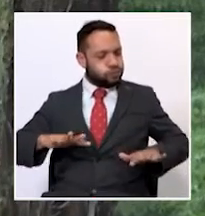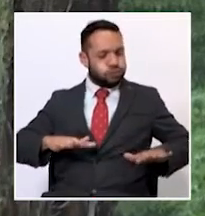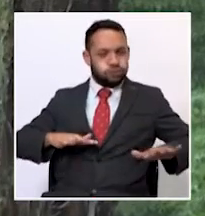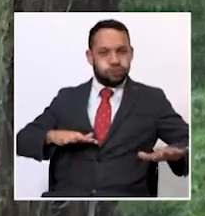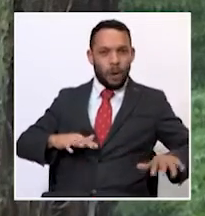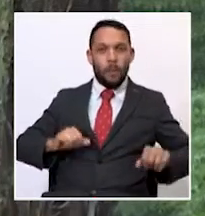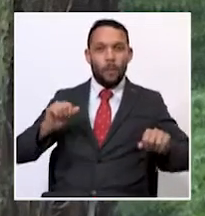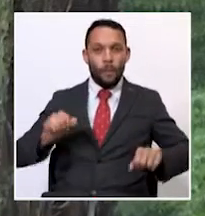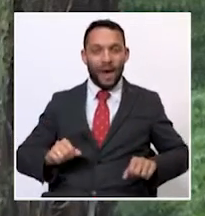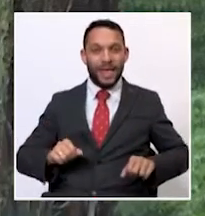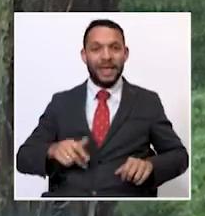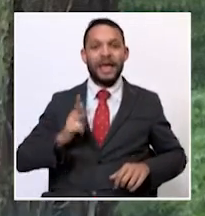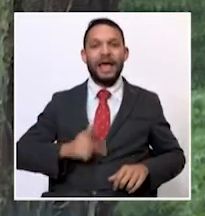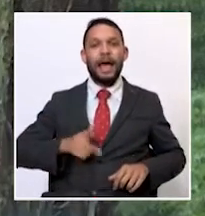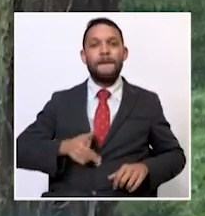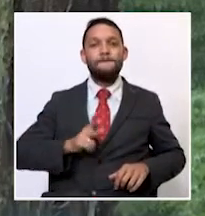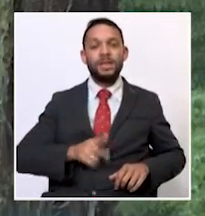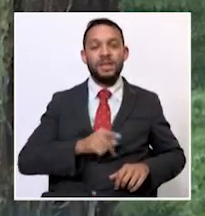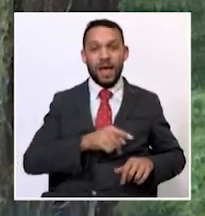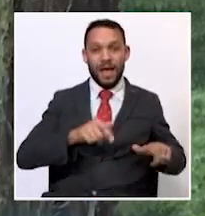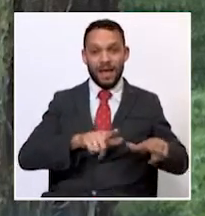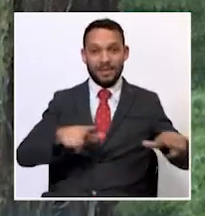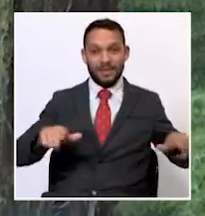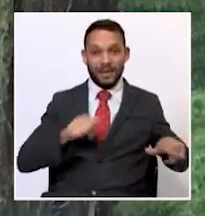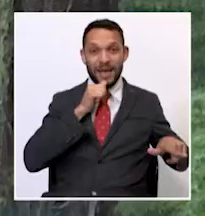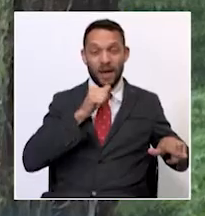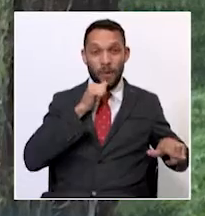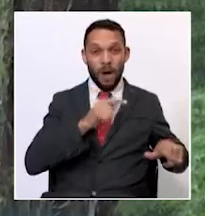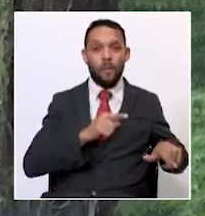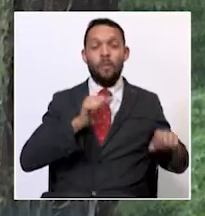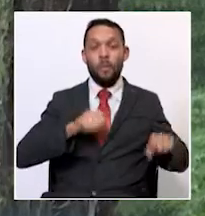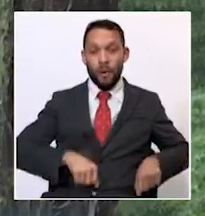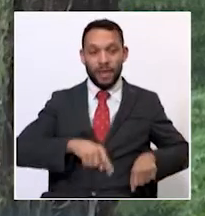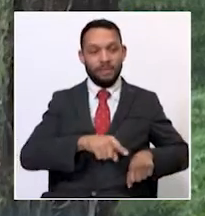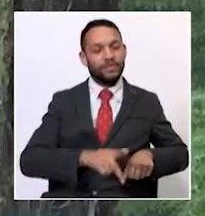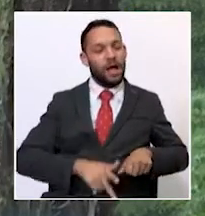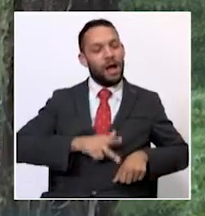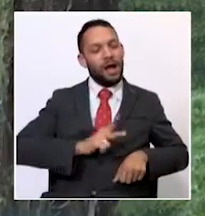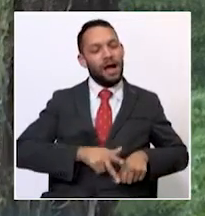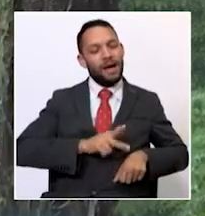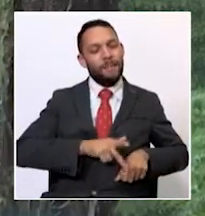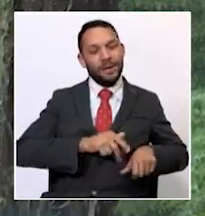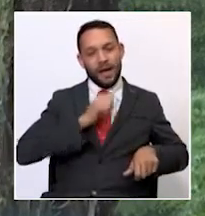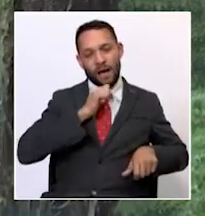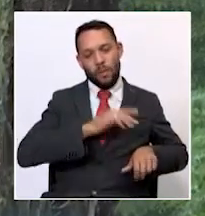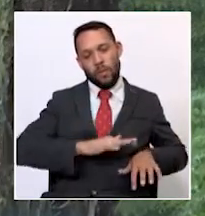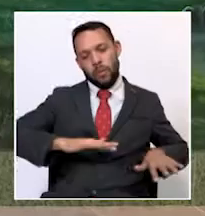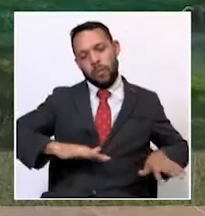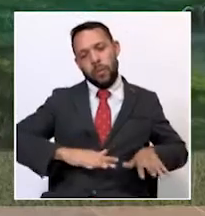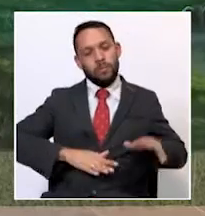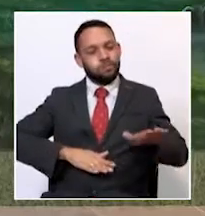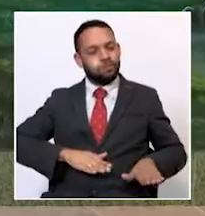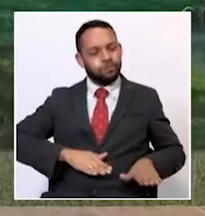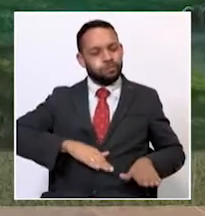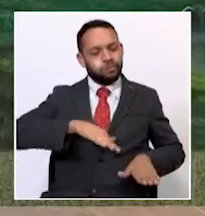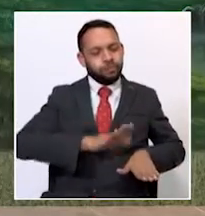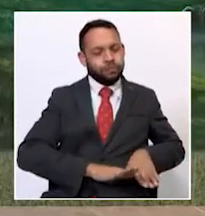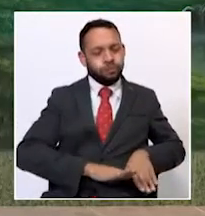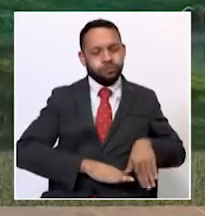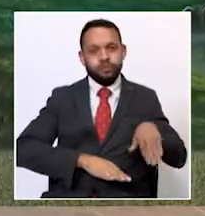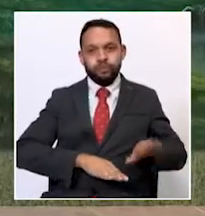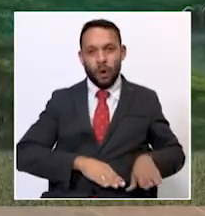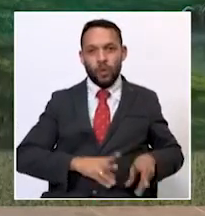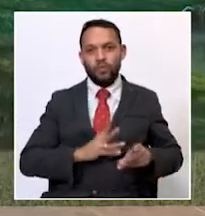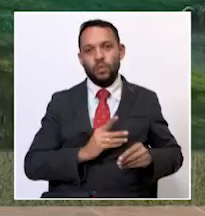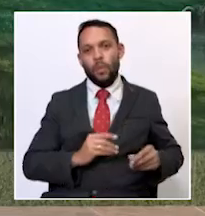y, y se ha convertido en una sensación de placer. Cuento lo de este paciente abriendo pues el libro de que este tipo de sesiones